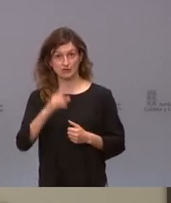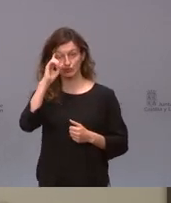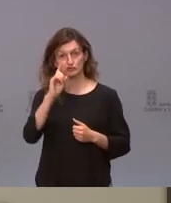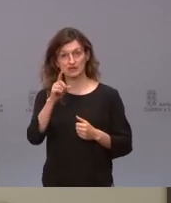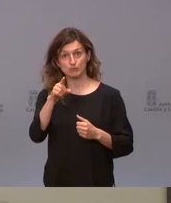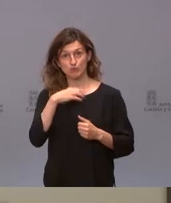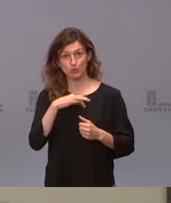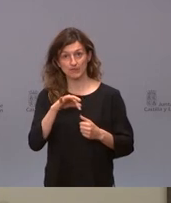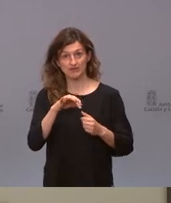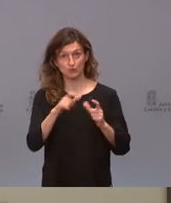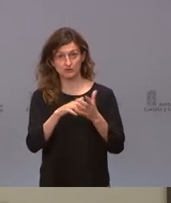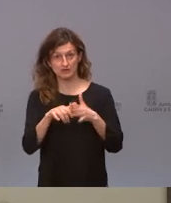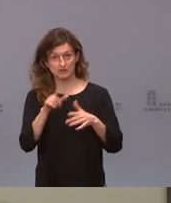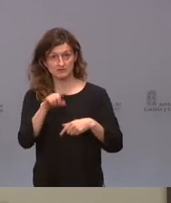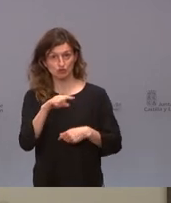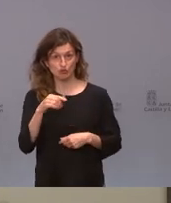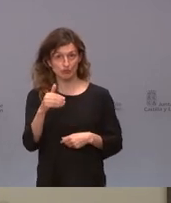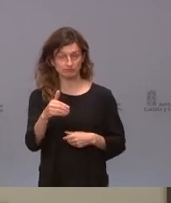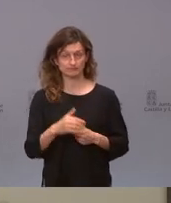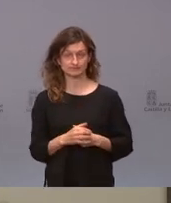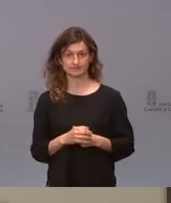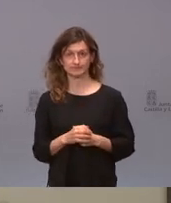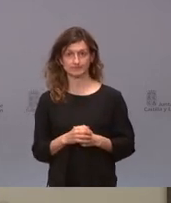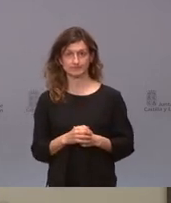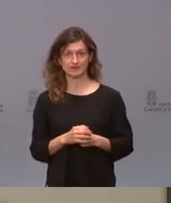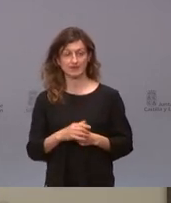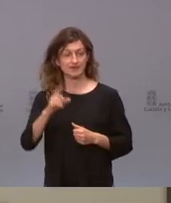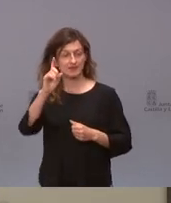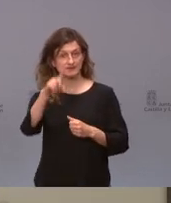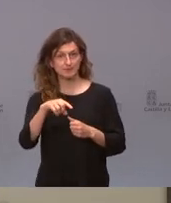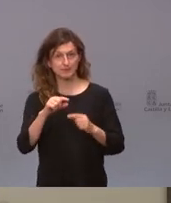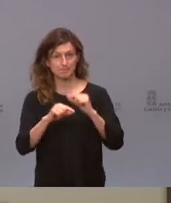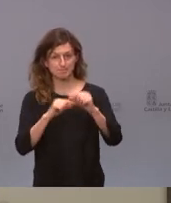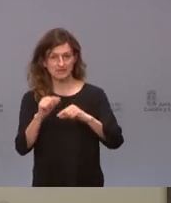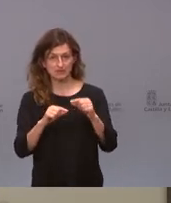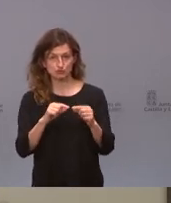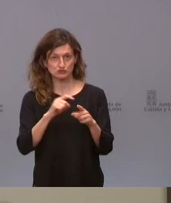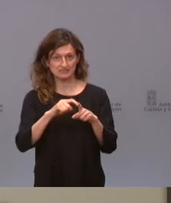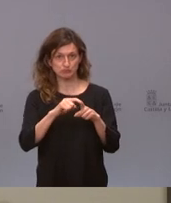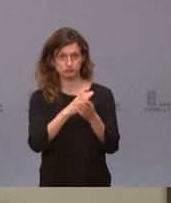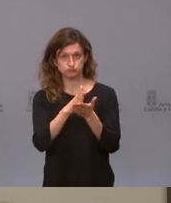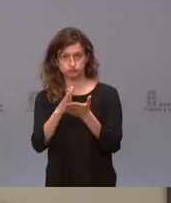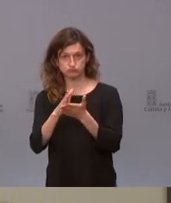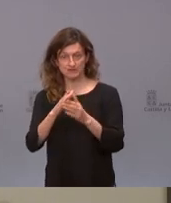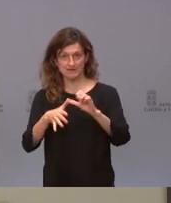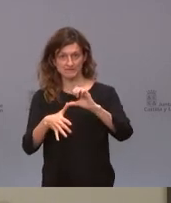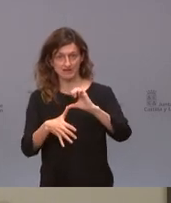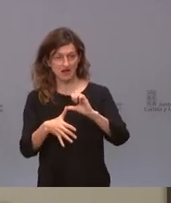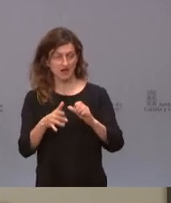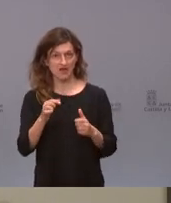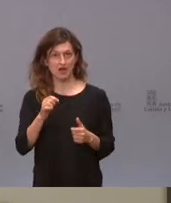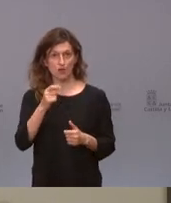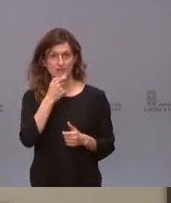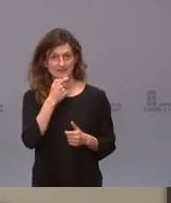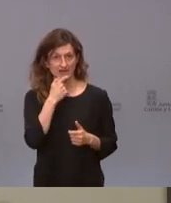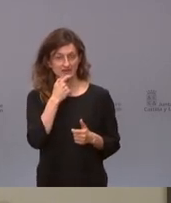lo puede hacer si lo valoran hacer y por otra parte en cuanto a las variantes del virus que había sudafricana y británica no se han